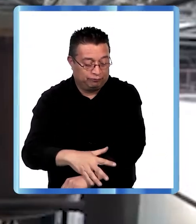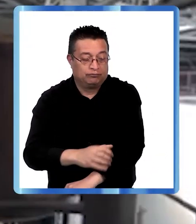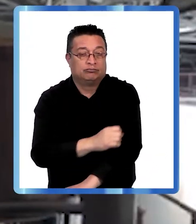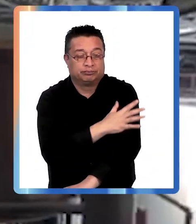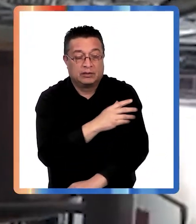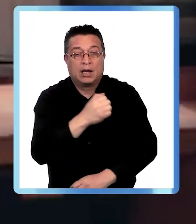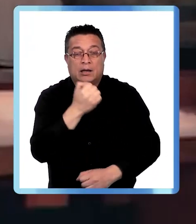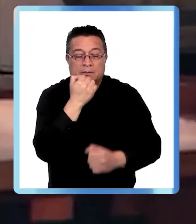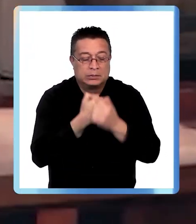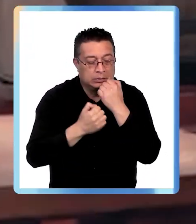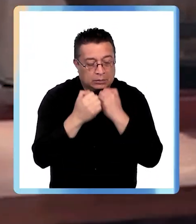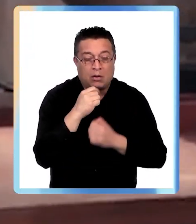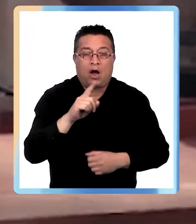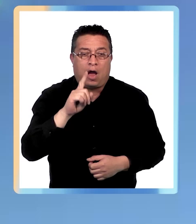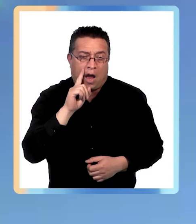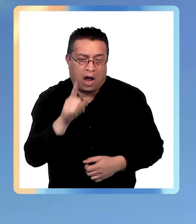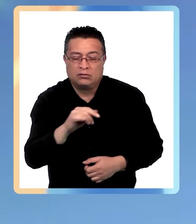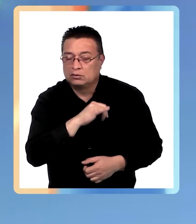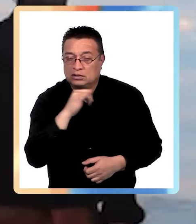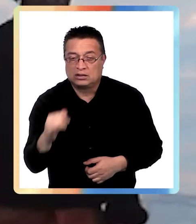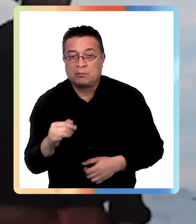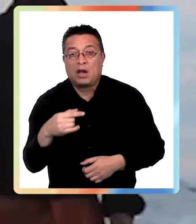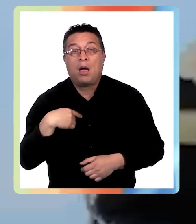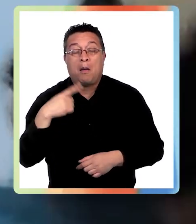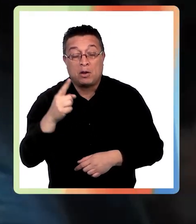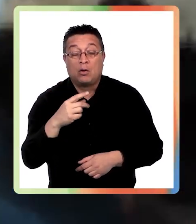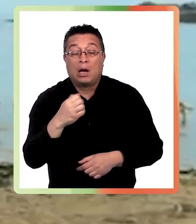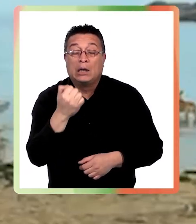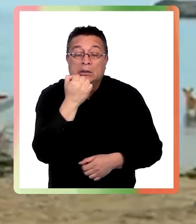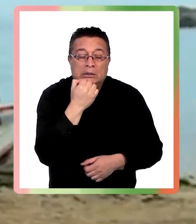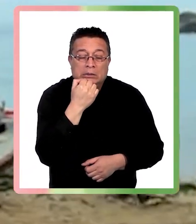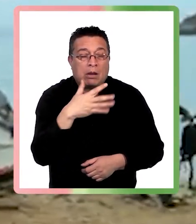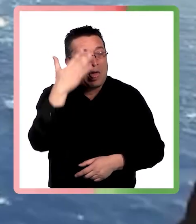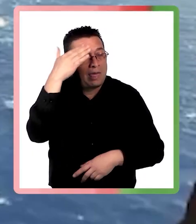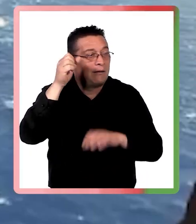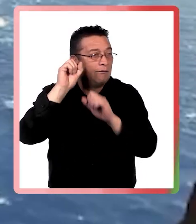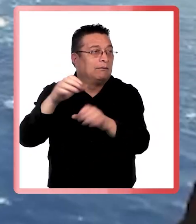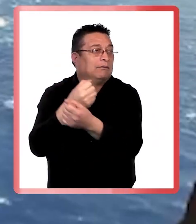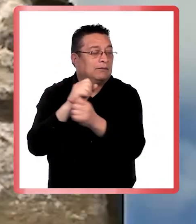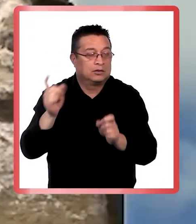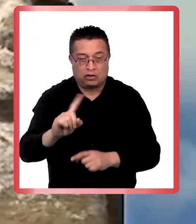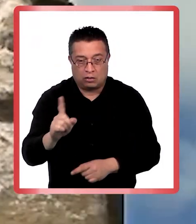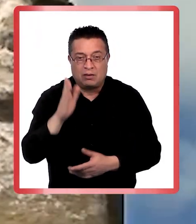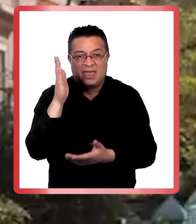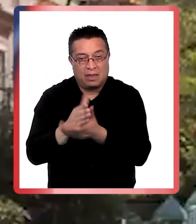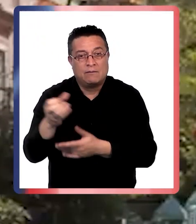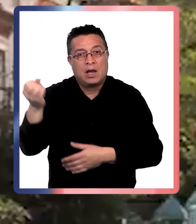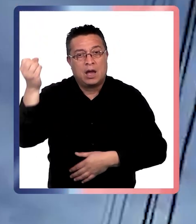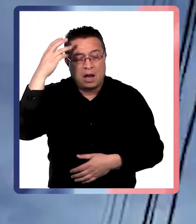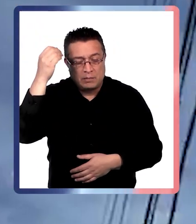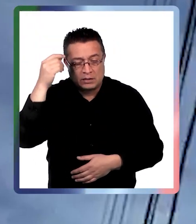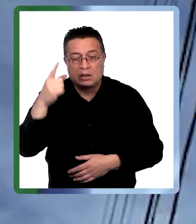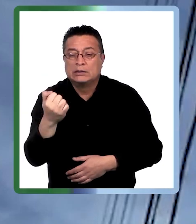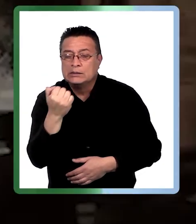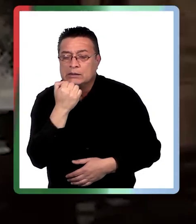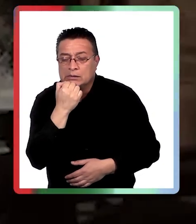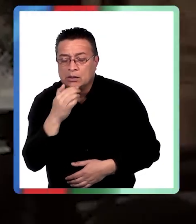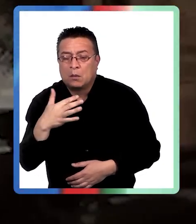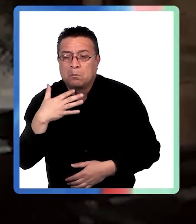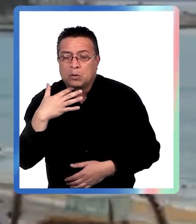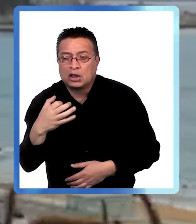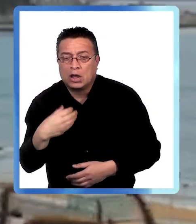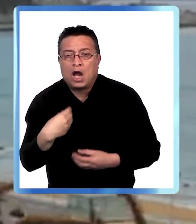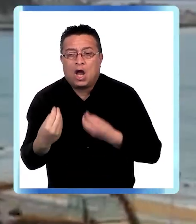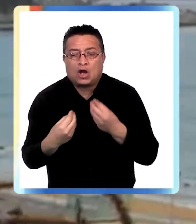hay tropiezos y uno no tiene que rendirse al primer tropiezo, tiene que aprender, tiene que decir, a ver, ¿qué lecciones sacamos de esto?